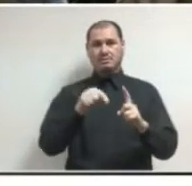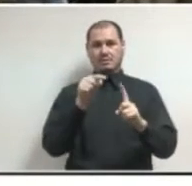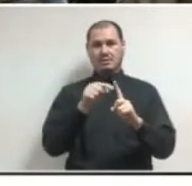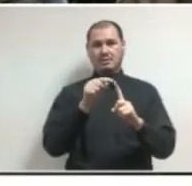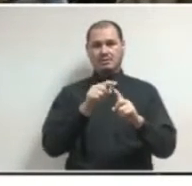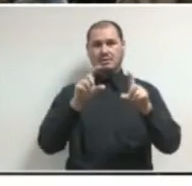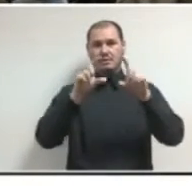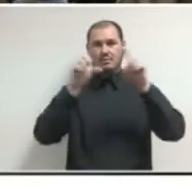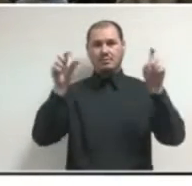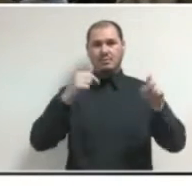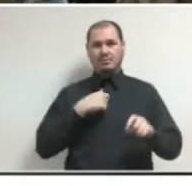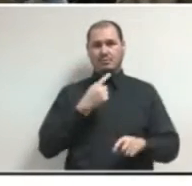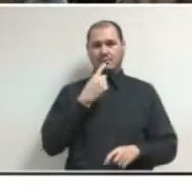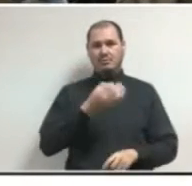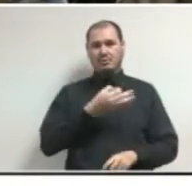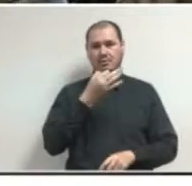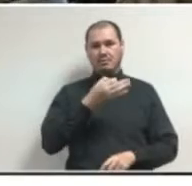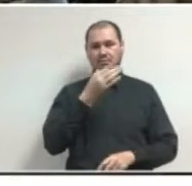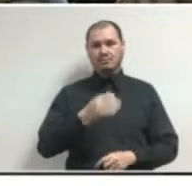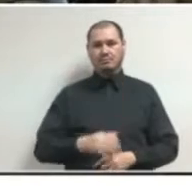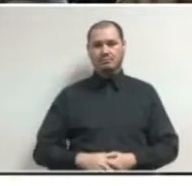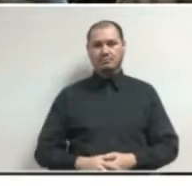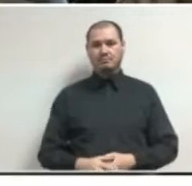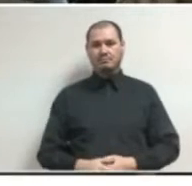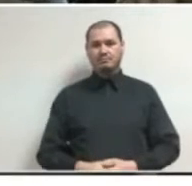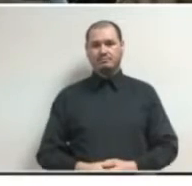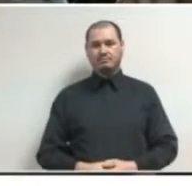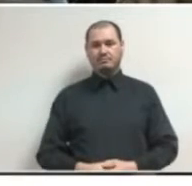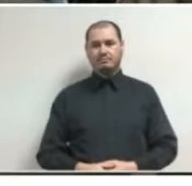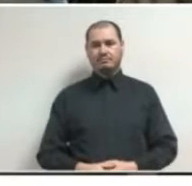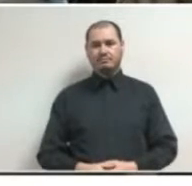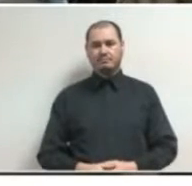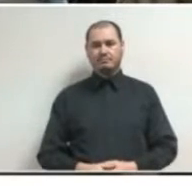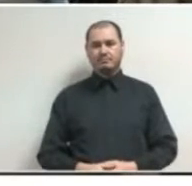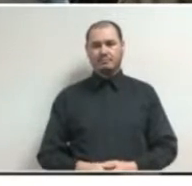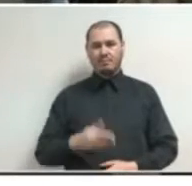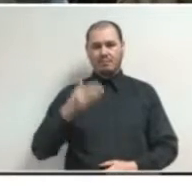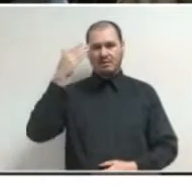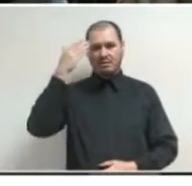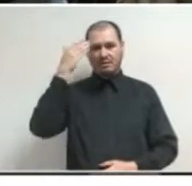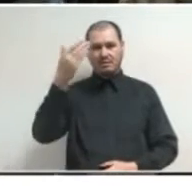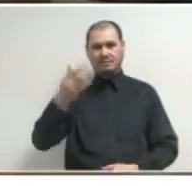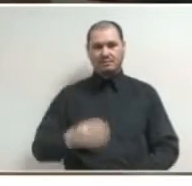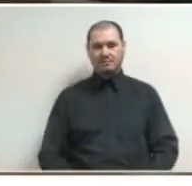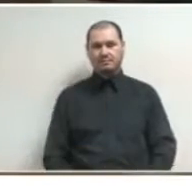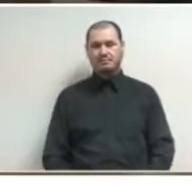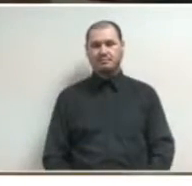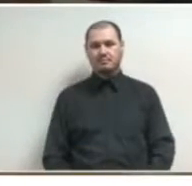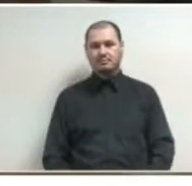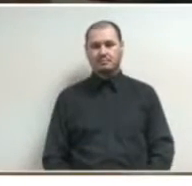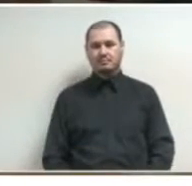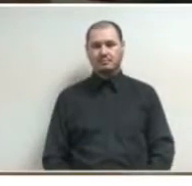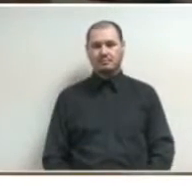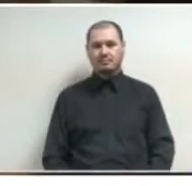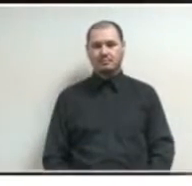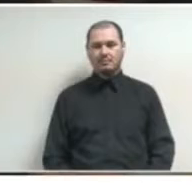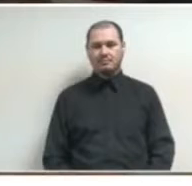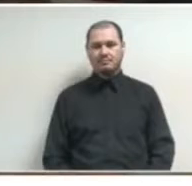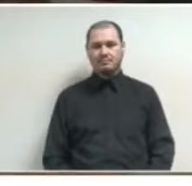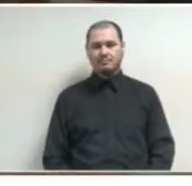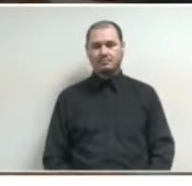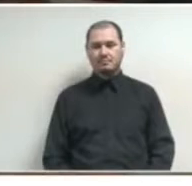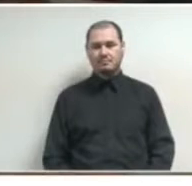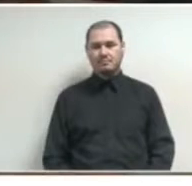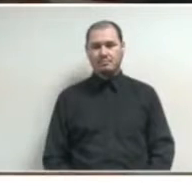guardamos. Se jaeina. Mi fundamentación jurídica. Ñamoto de Banja. Gracias, doctor César Antonio Garay. Auye,